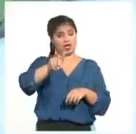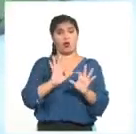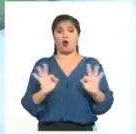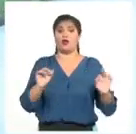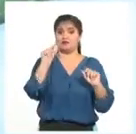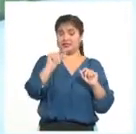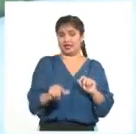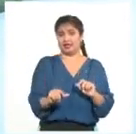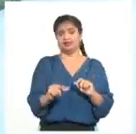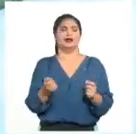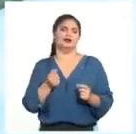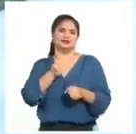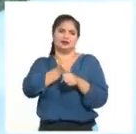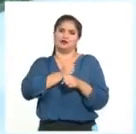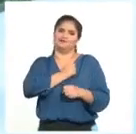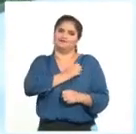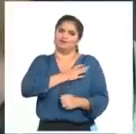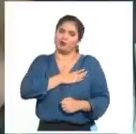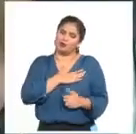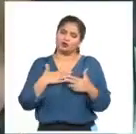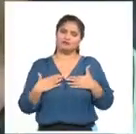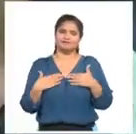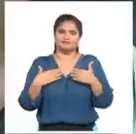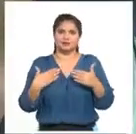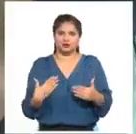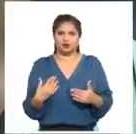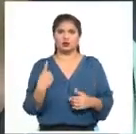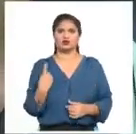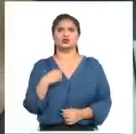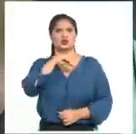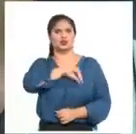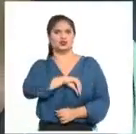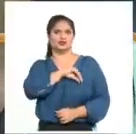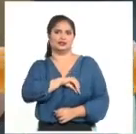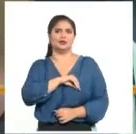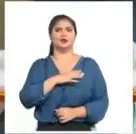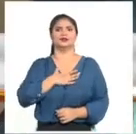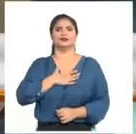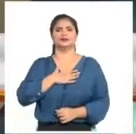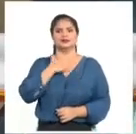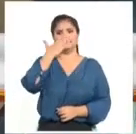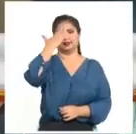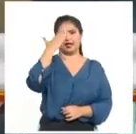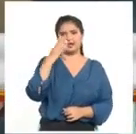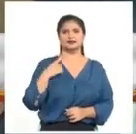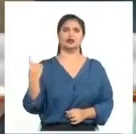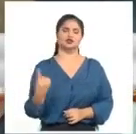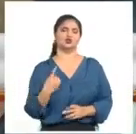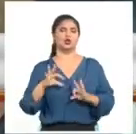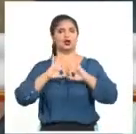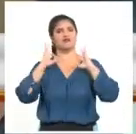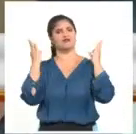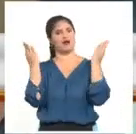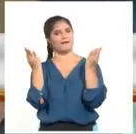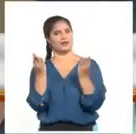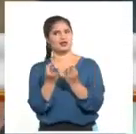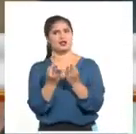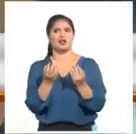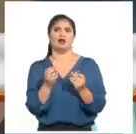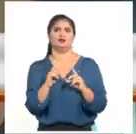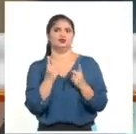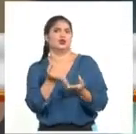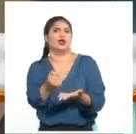de neurocirugía en la Isla de la Juventud. Nos sentimos muy agradecidas, yo y toda mi familia, por los médicos que